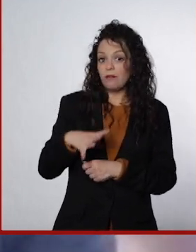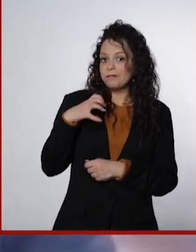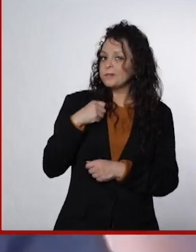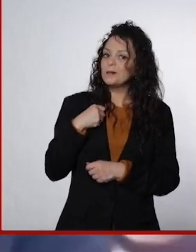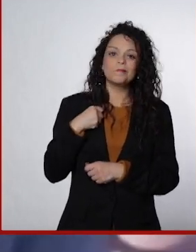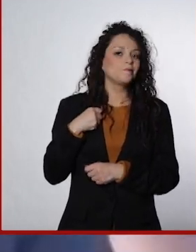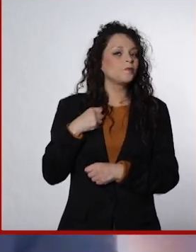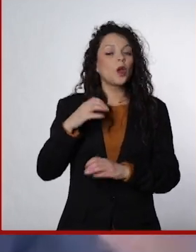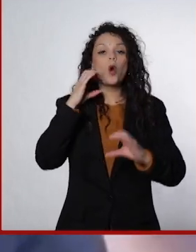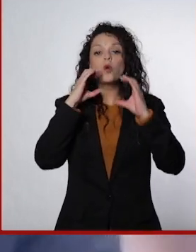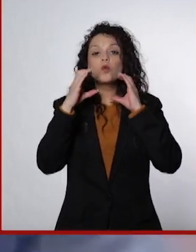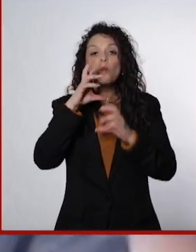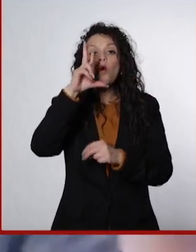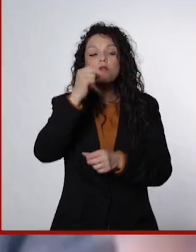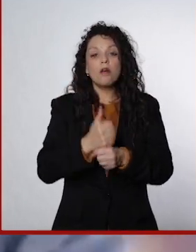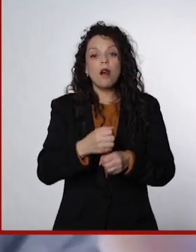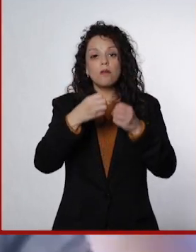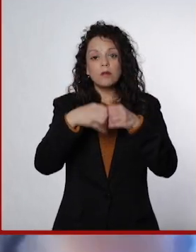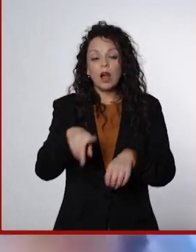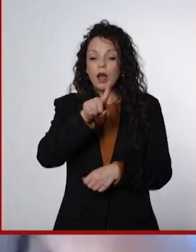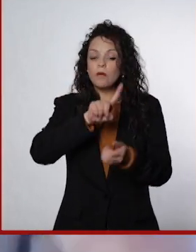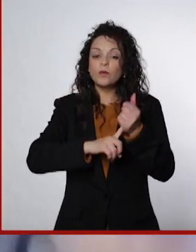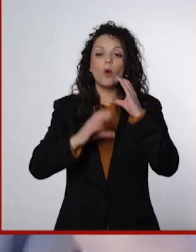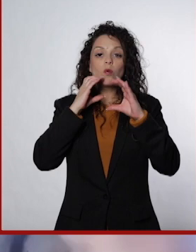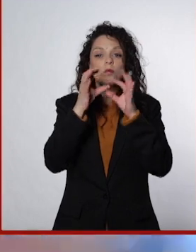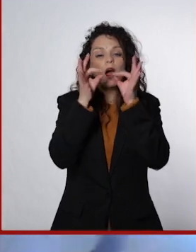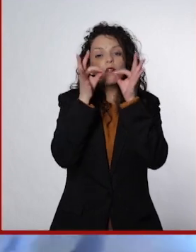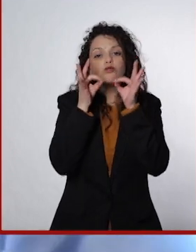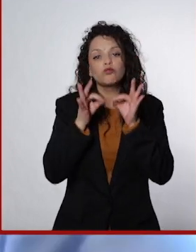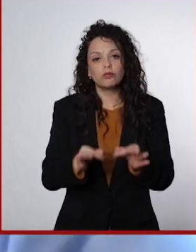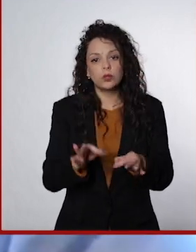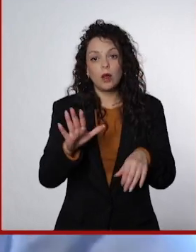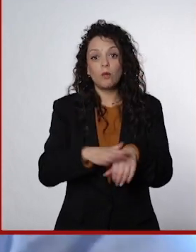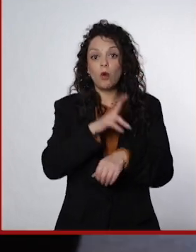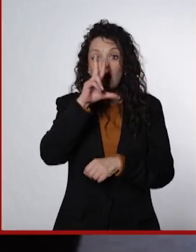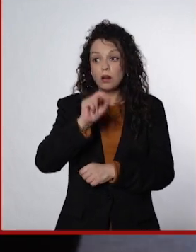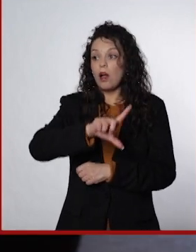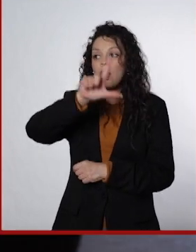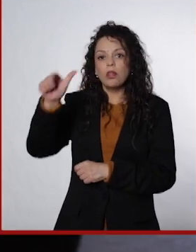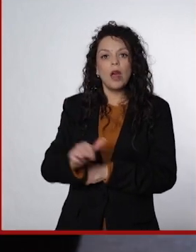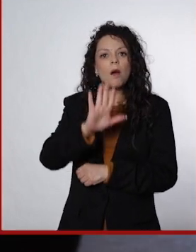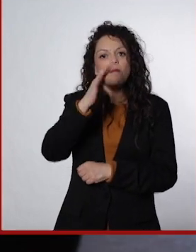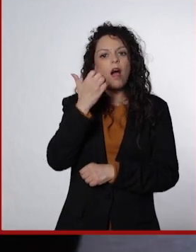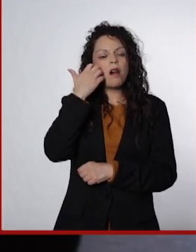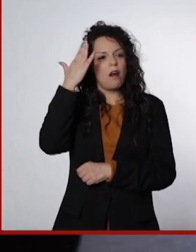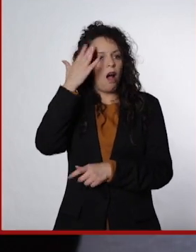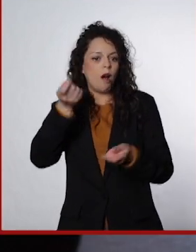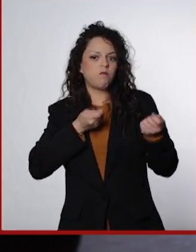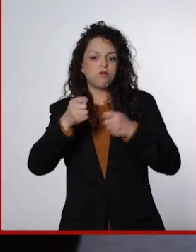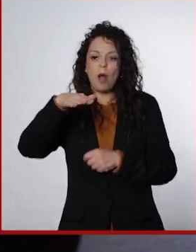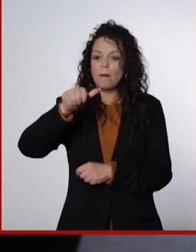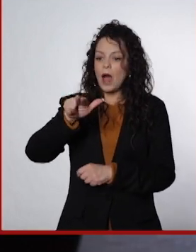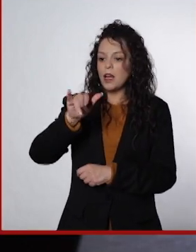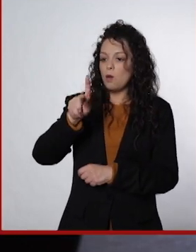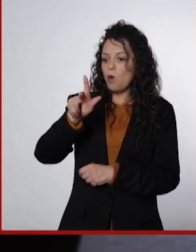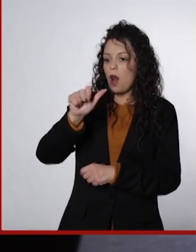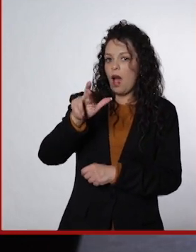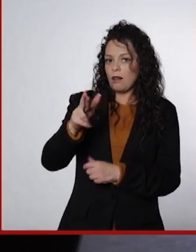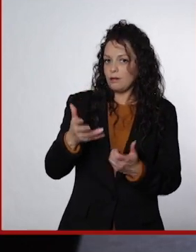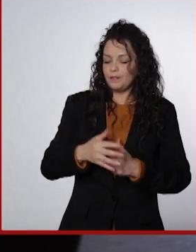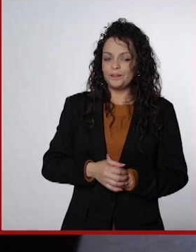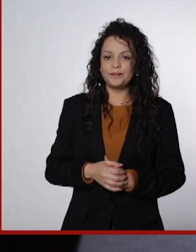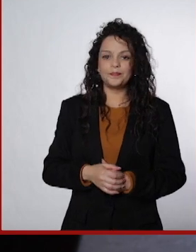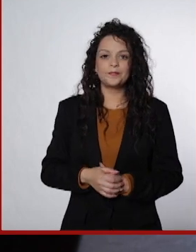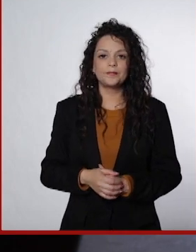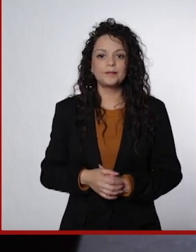una herramienta de genuina conexión contigo y con los otros, si no entonces se vuelve manipulatoria. Oye Gerardo, sí, de hecho para cerrar,